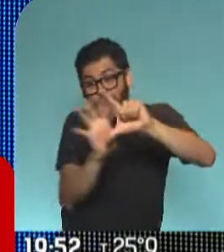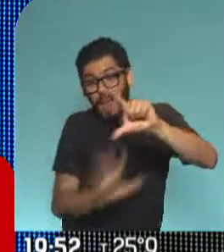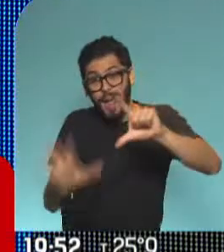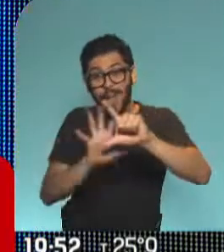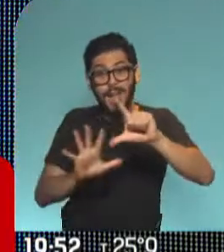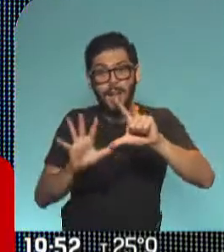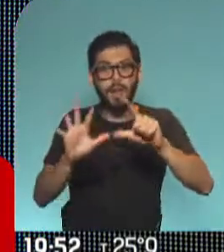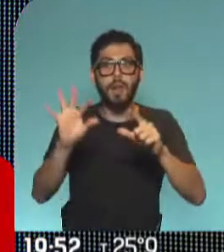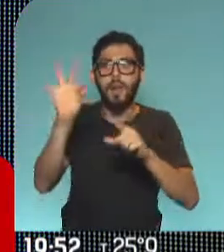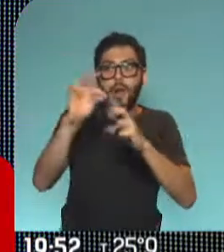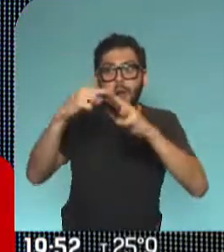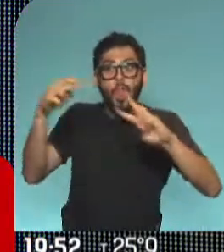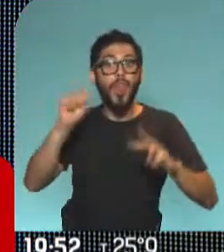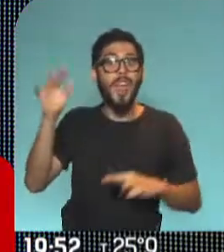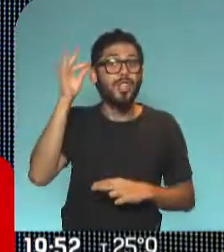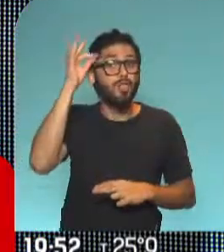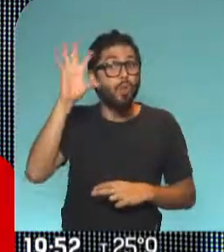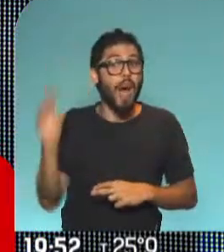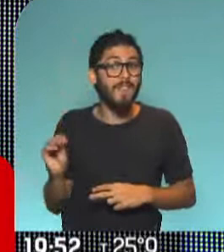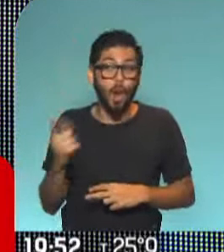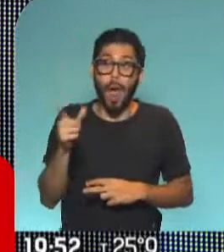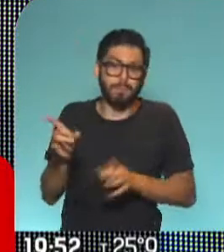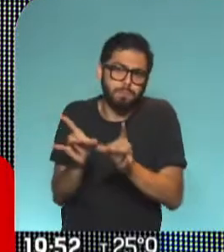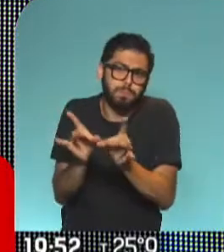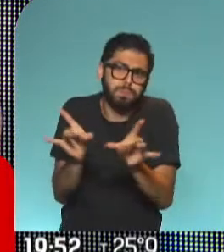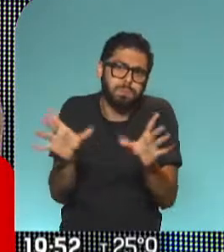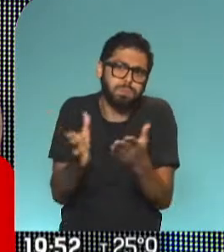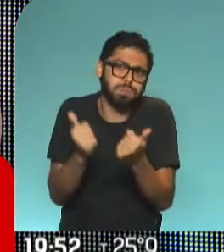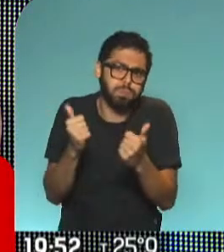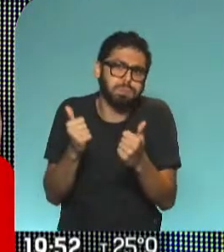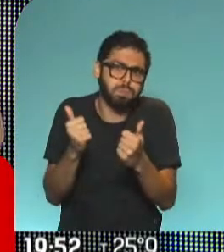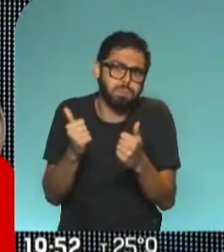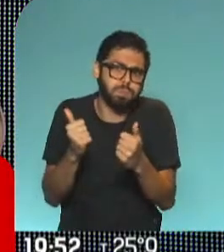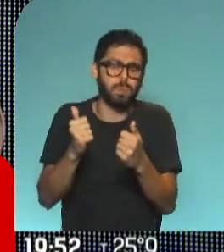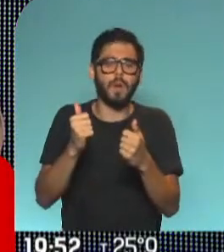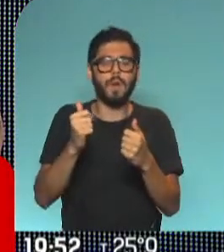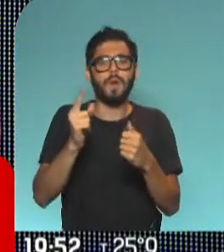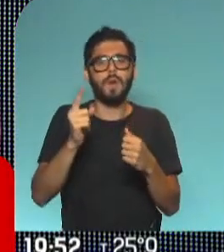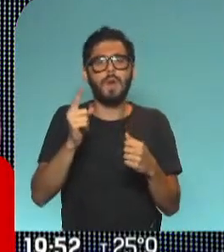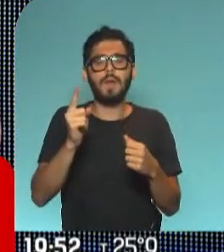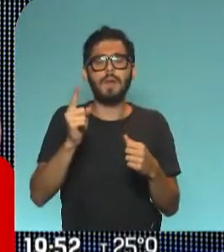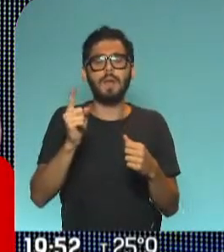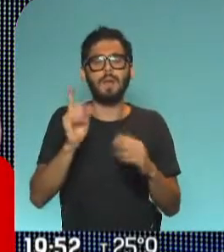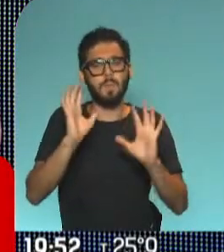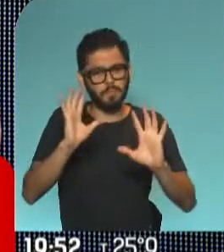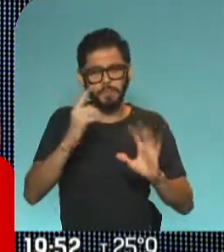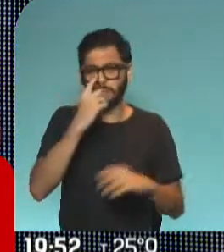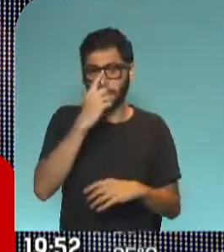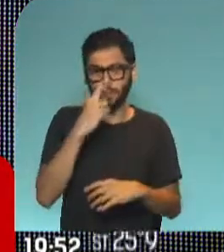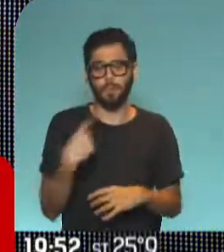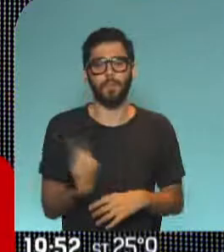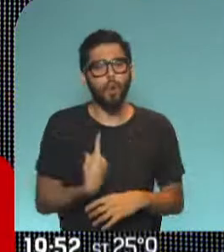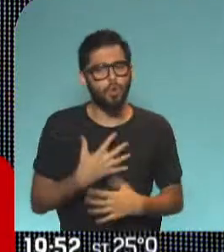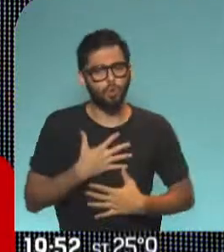de la sudafricana, que es altamente contagiosa. Pero yo digo, nosotros hemos ganado la posibilidad